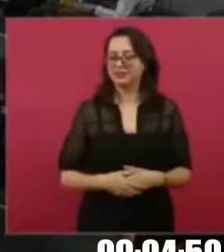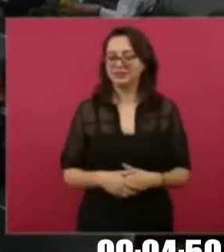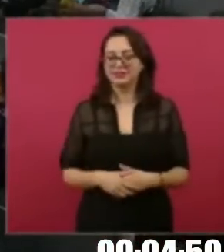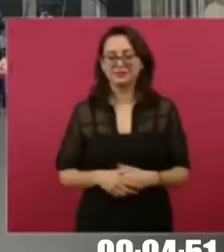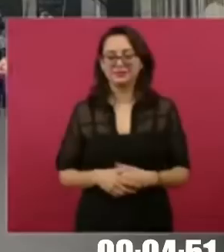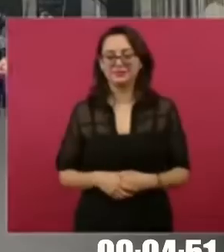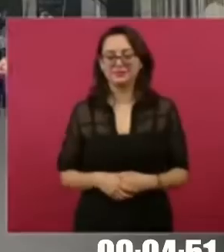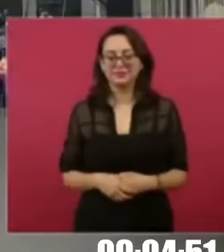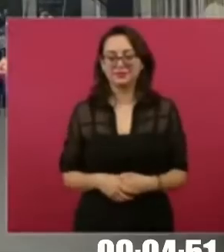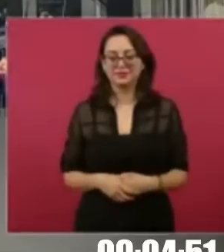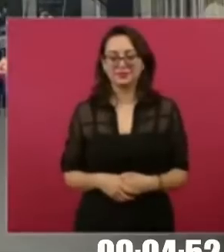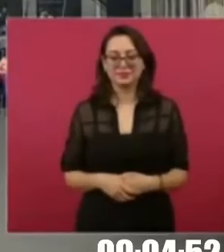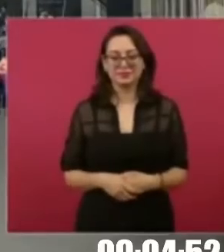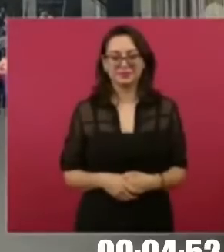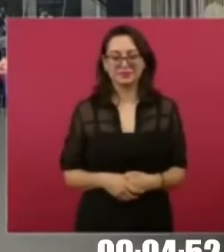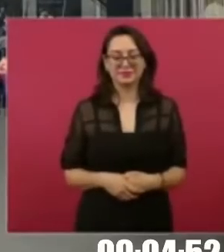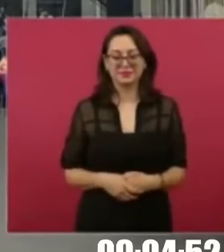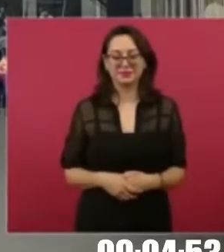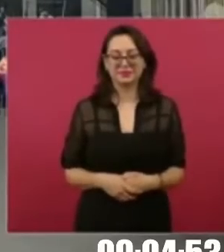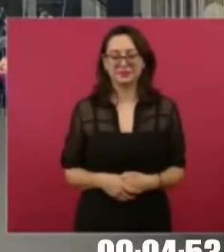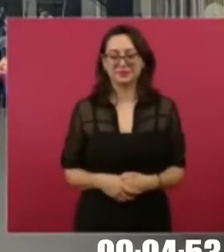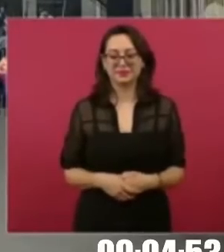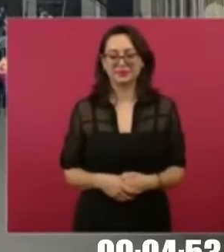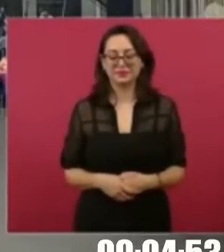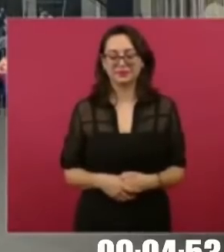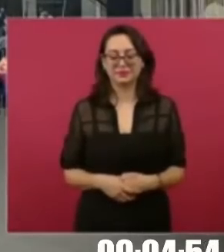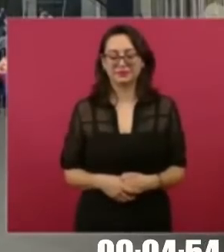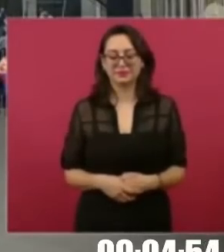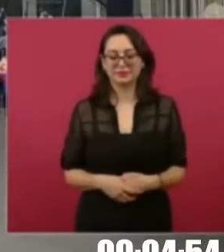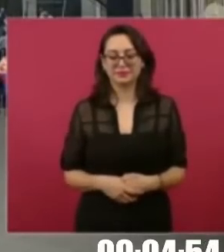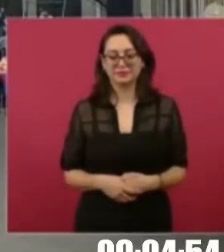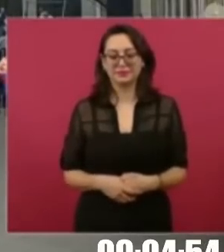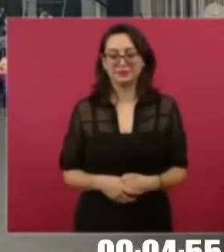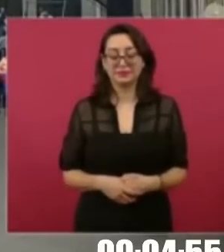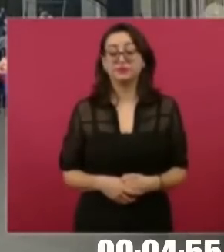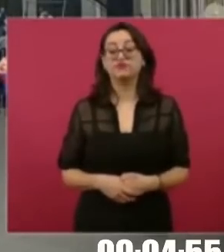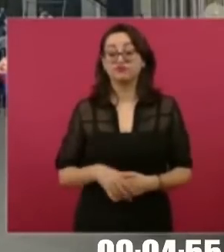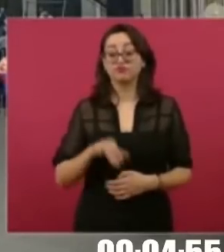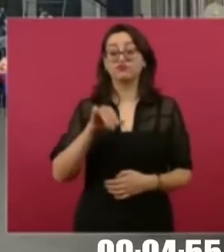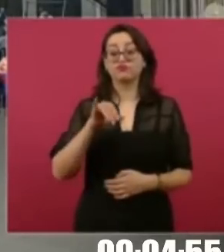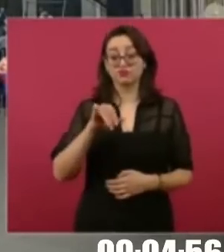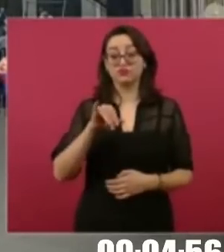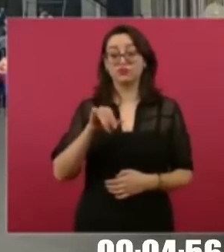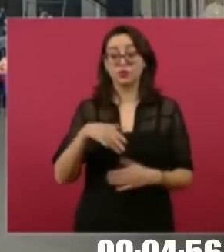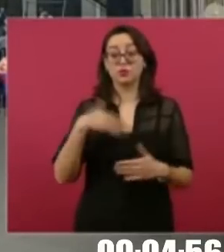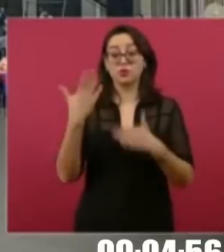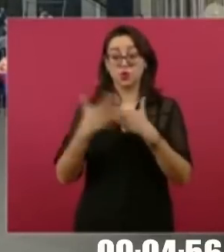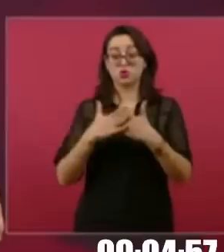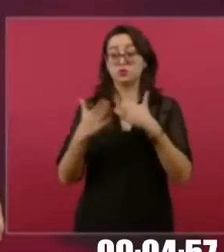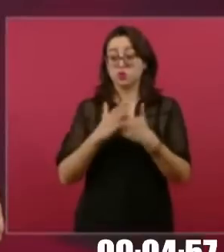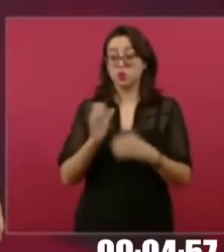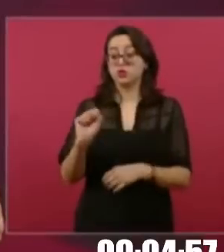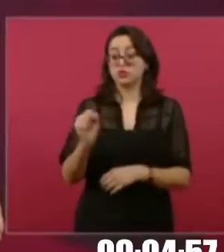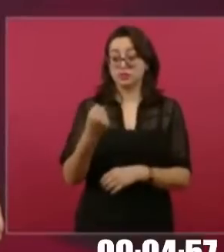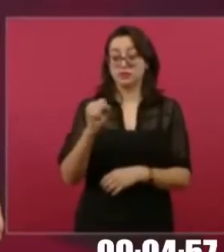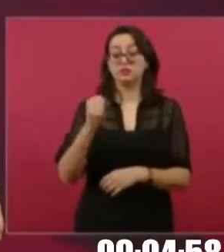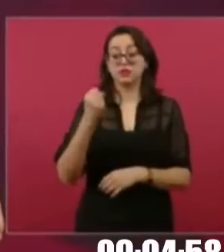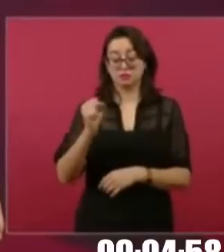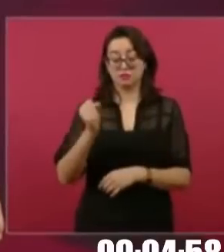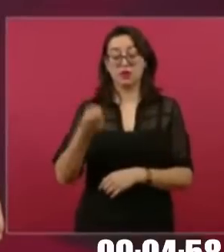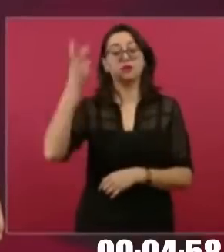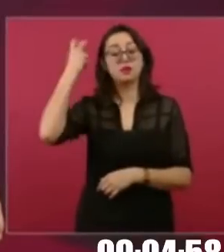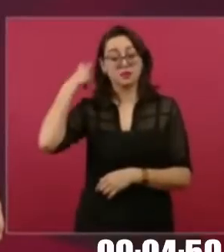Sí vamos a estar en Chile en septiembre voy